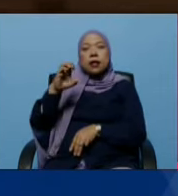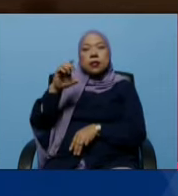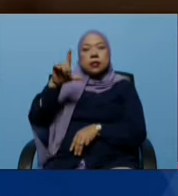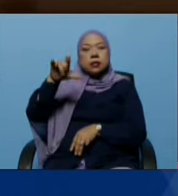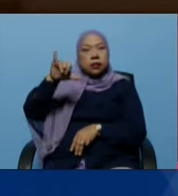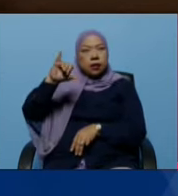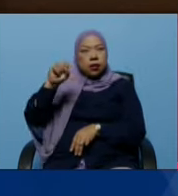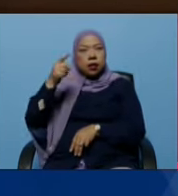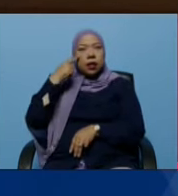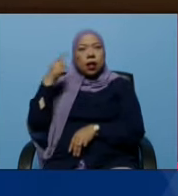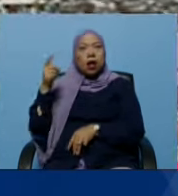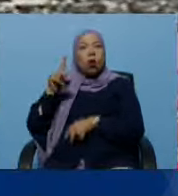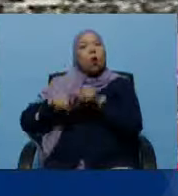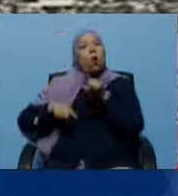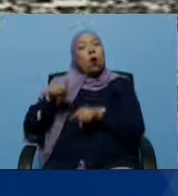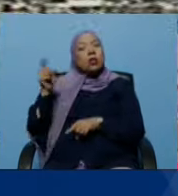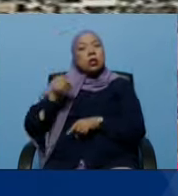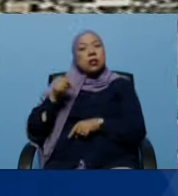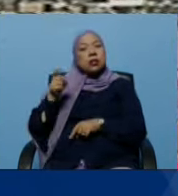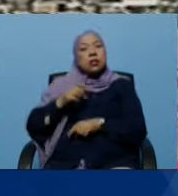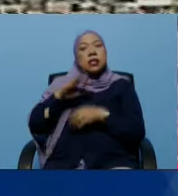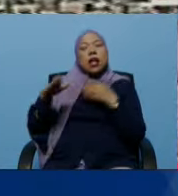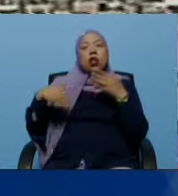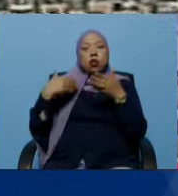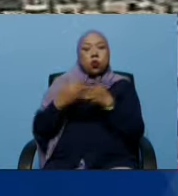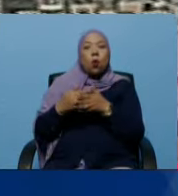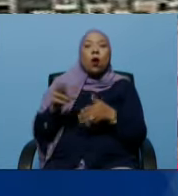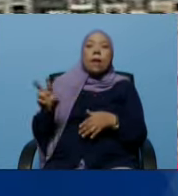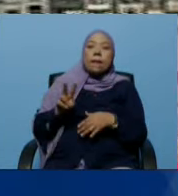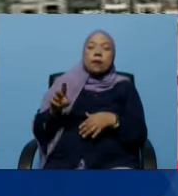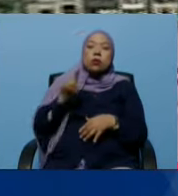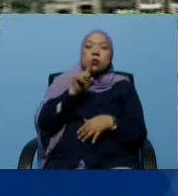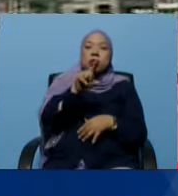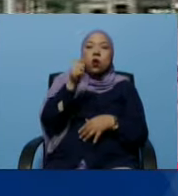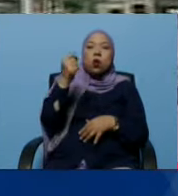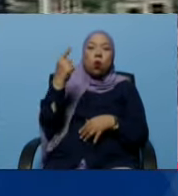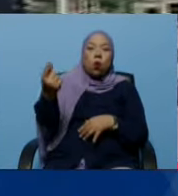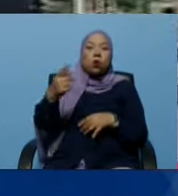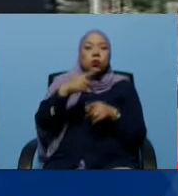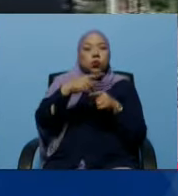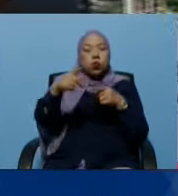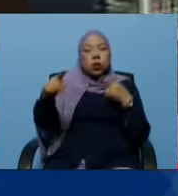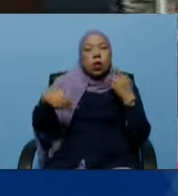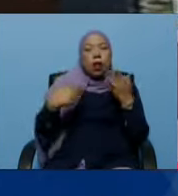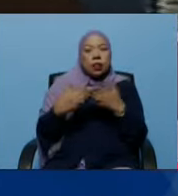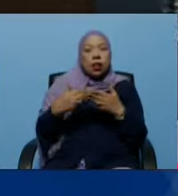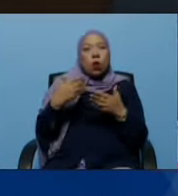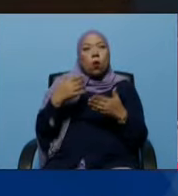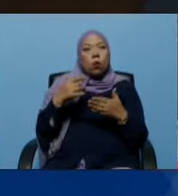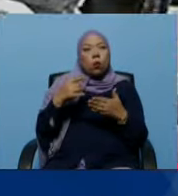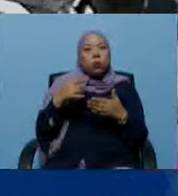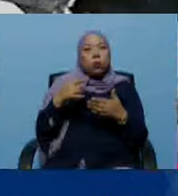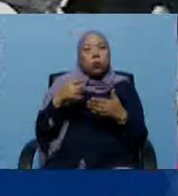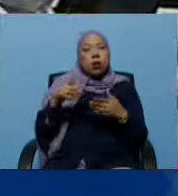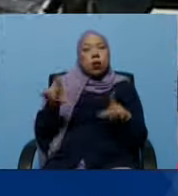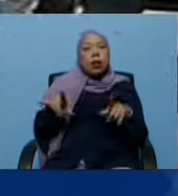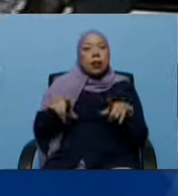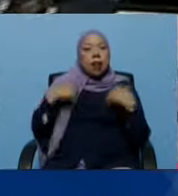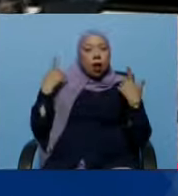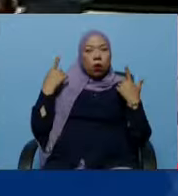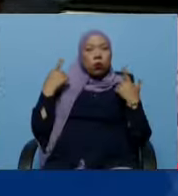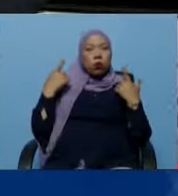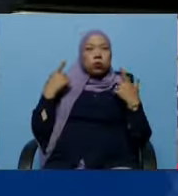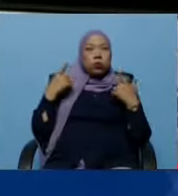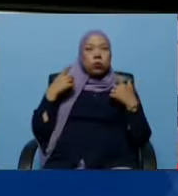bueno, tenemos estos minerales virtuosos en todos los 111 kilómetros cuadrados que tenemos del arco minero.